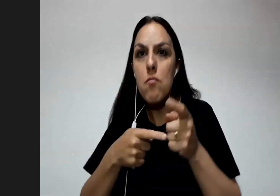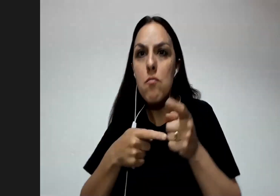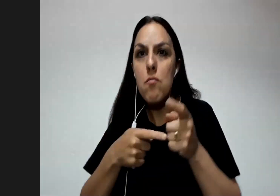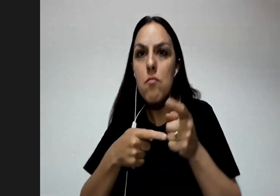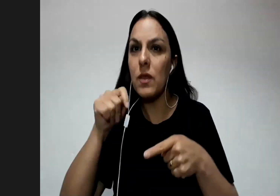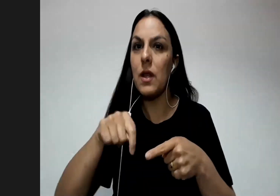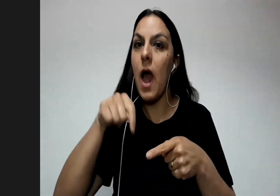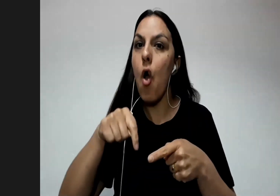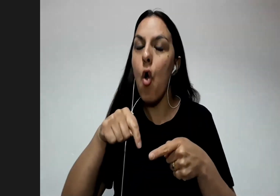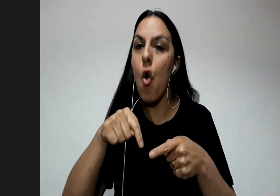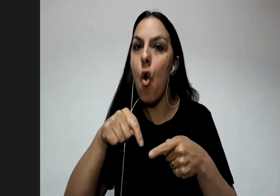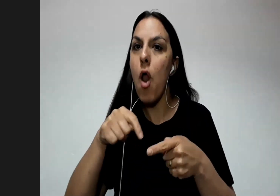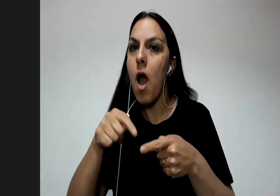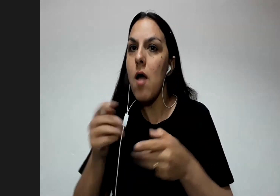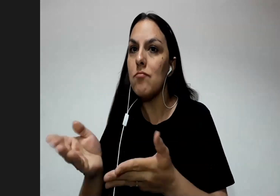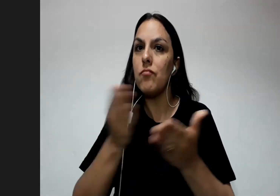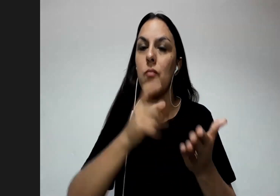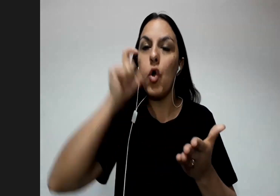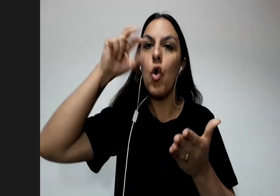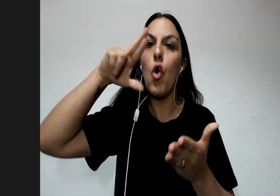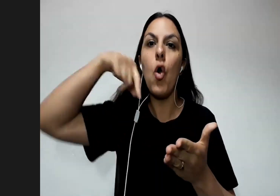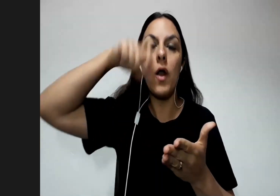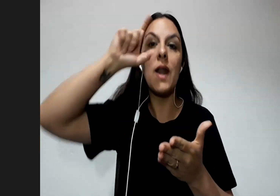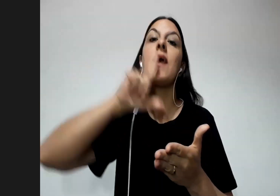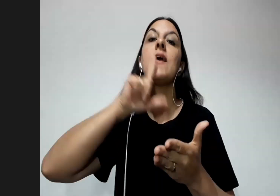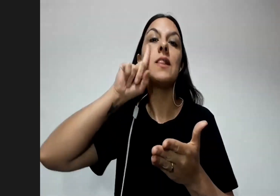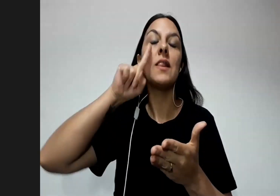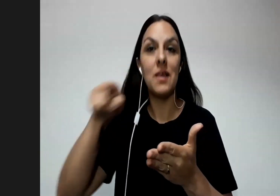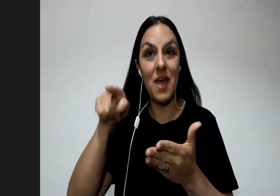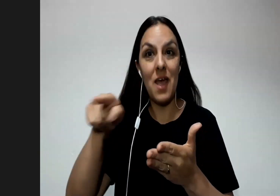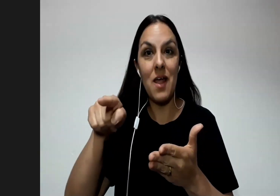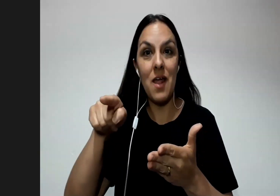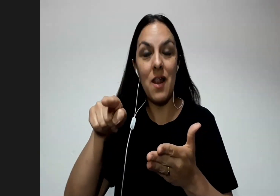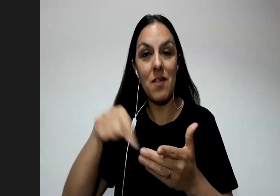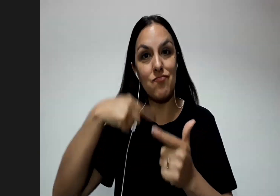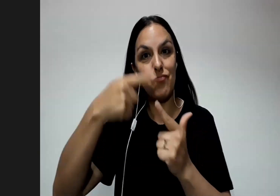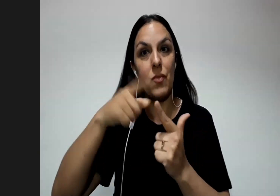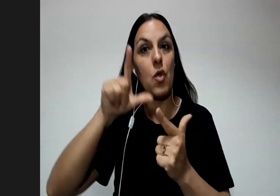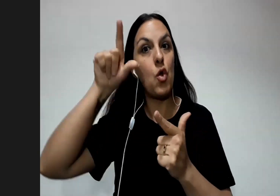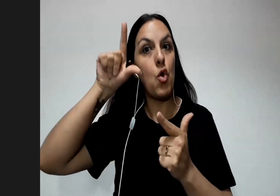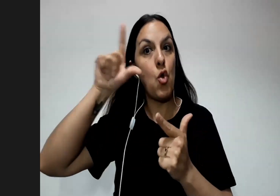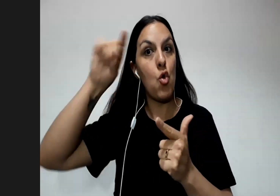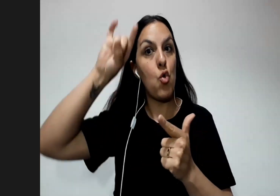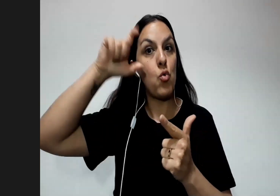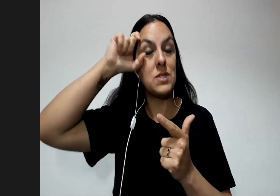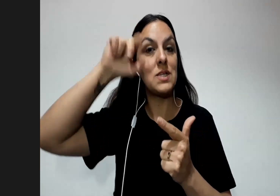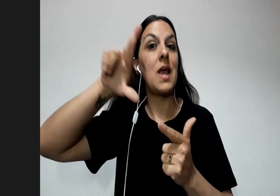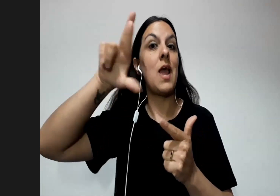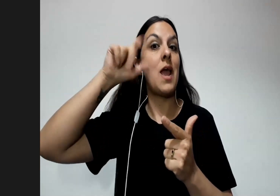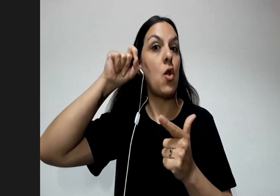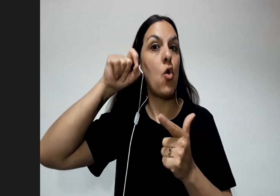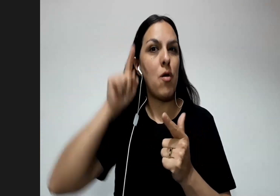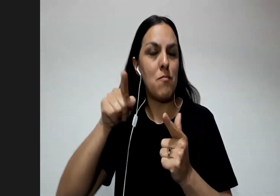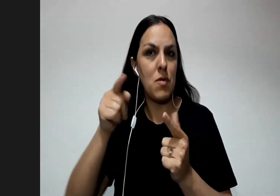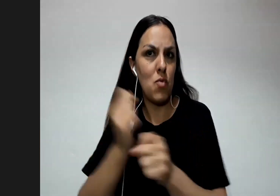Cornetti, que es el presidente del CASI, y bueno, el doctor Luis Ernesto Lucero representa a dicho colegio. Muchas gracias a